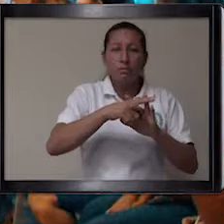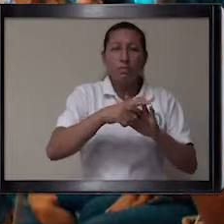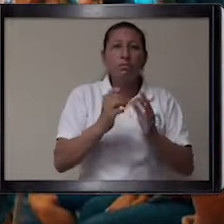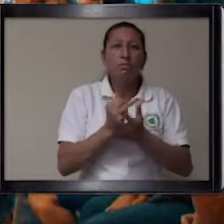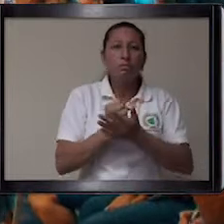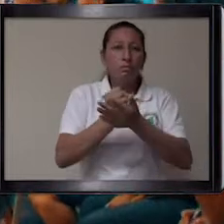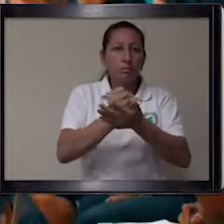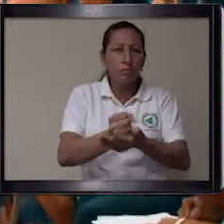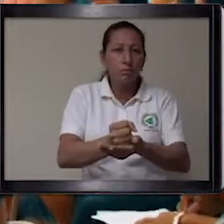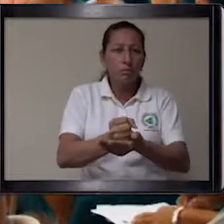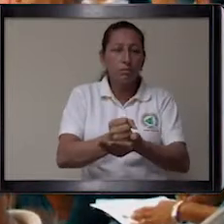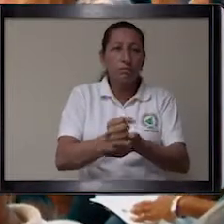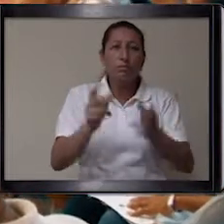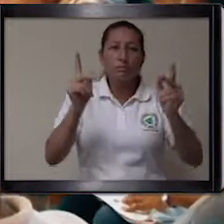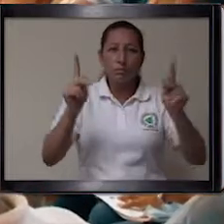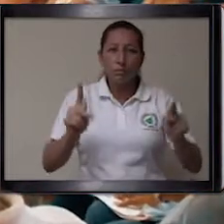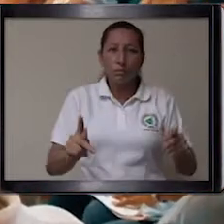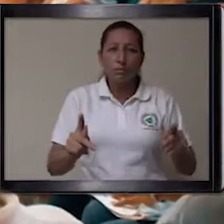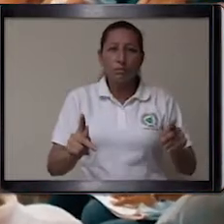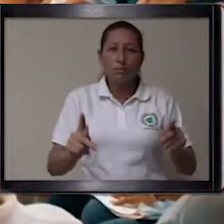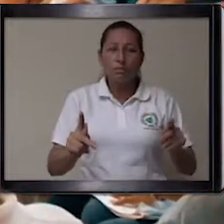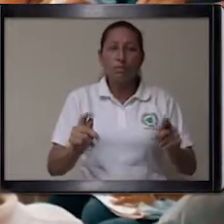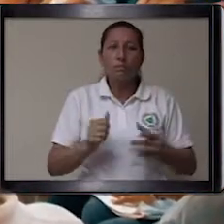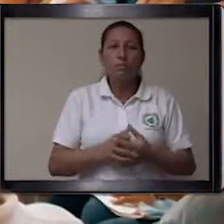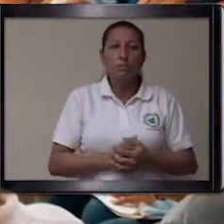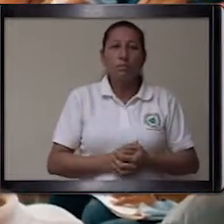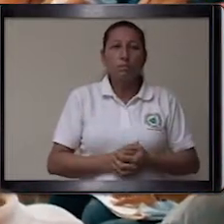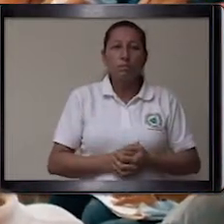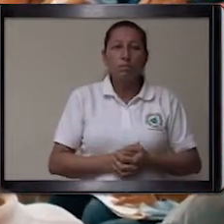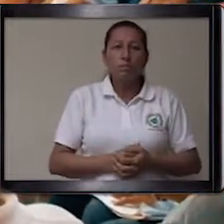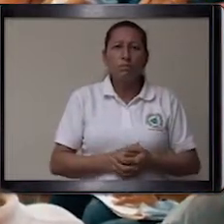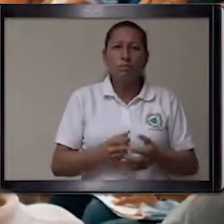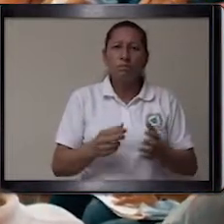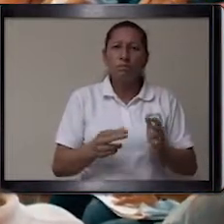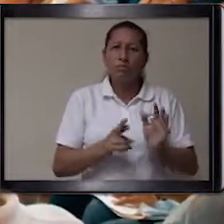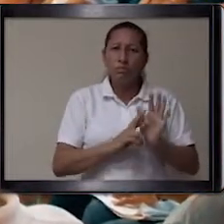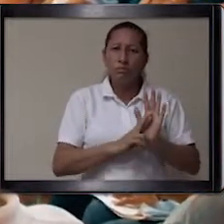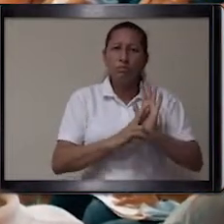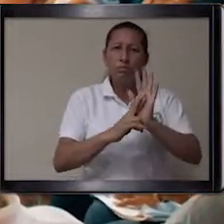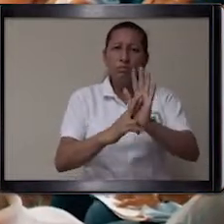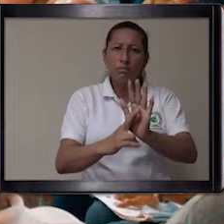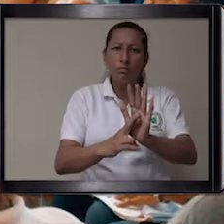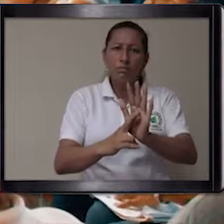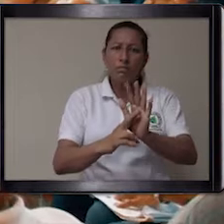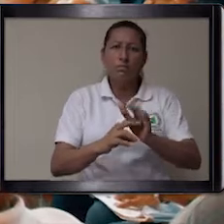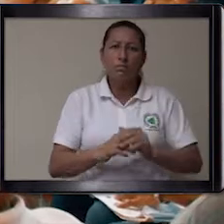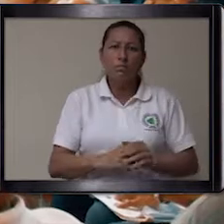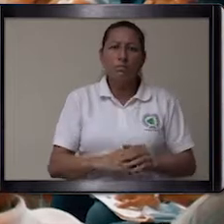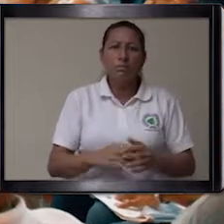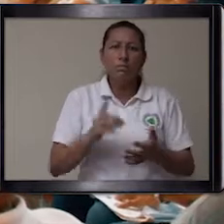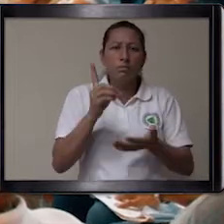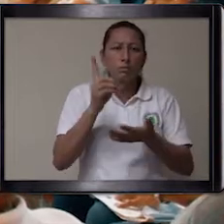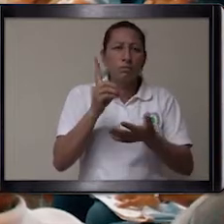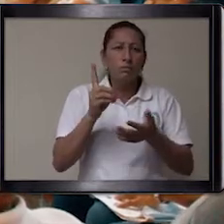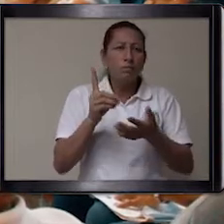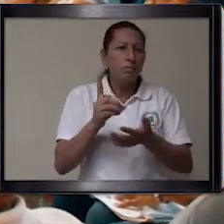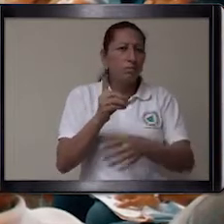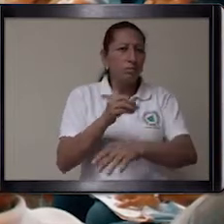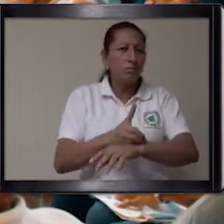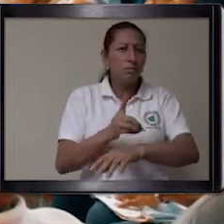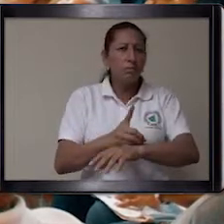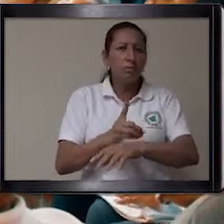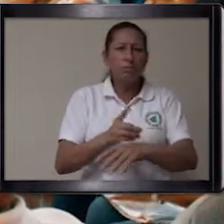de 2 años seguidos. El resultado ha sido un programa de atención